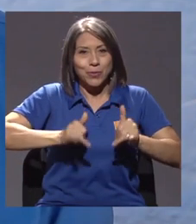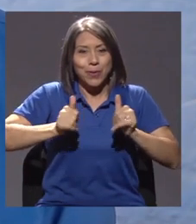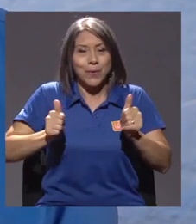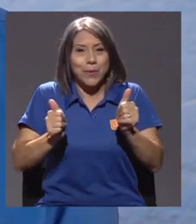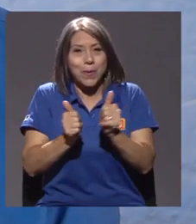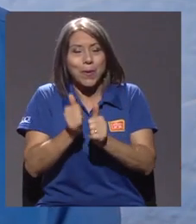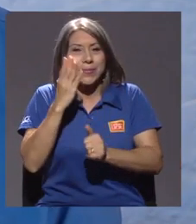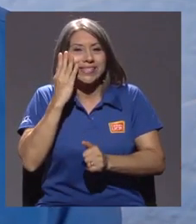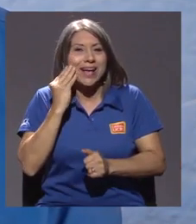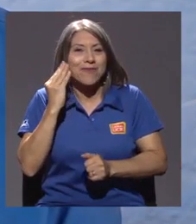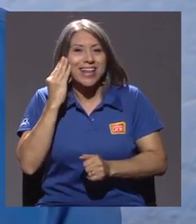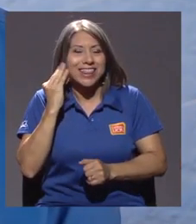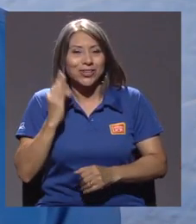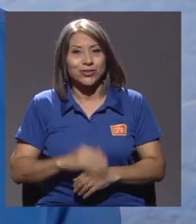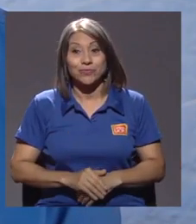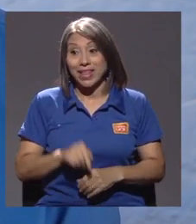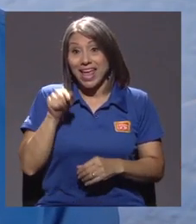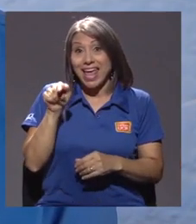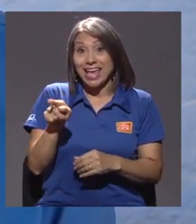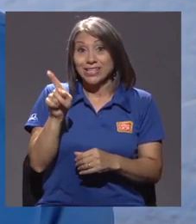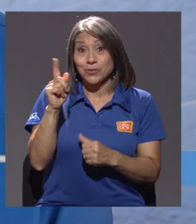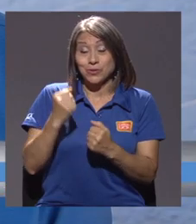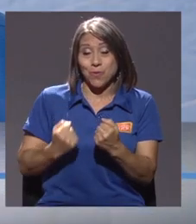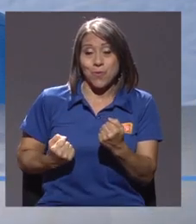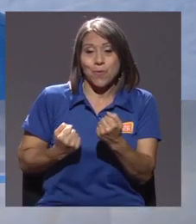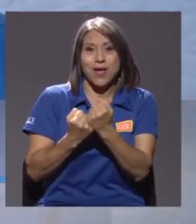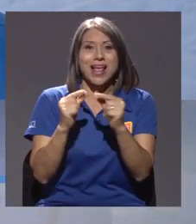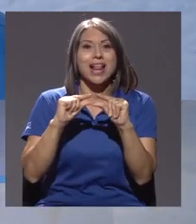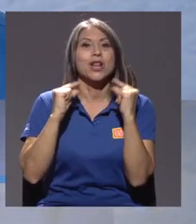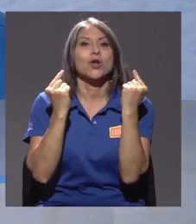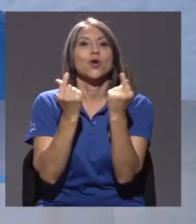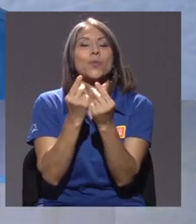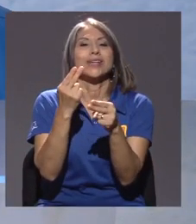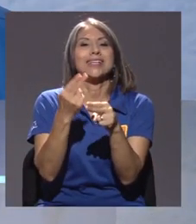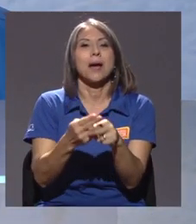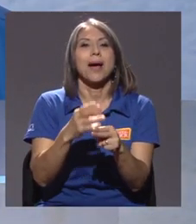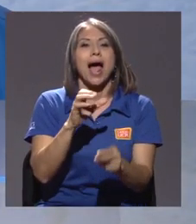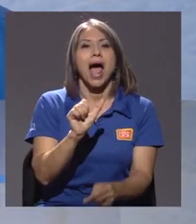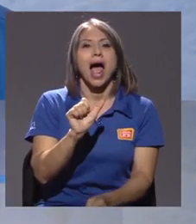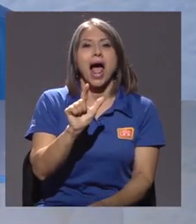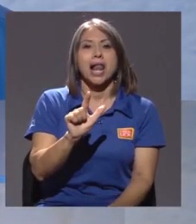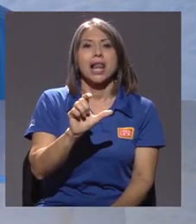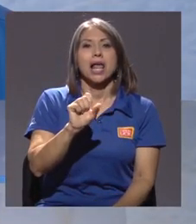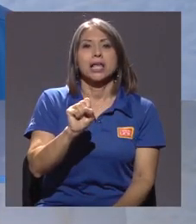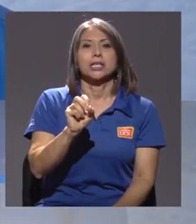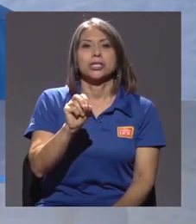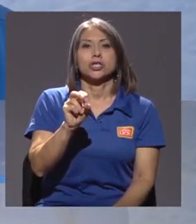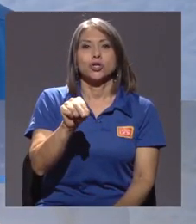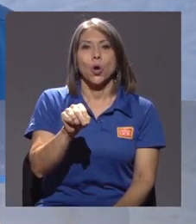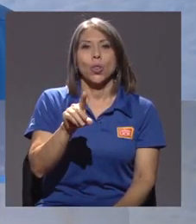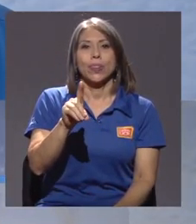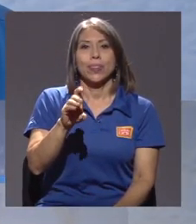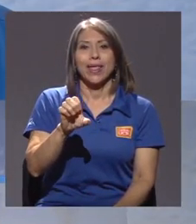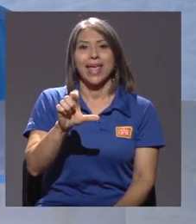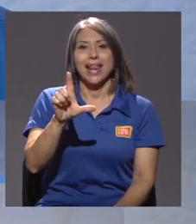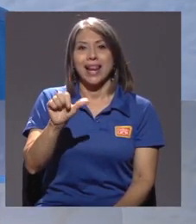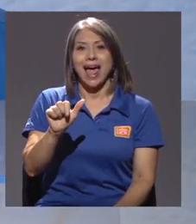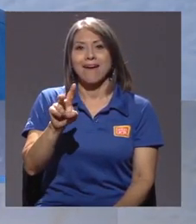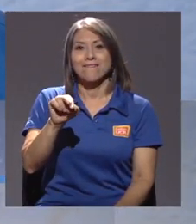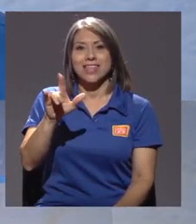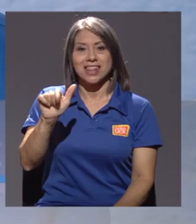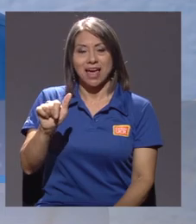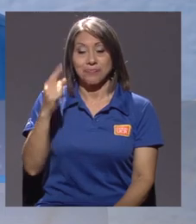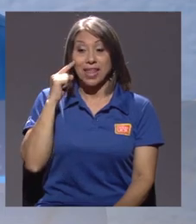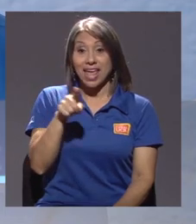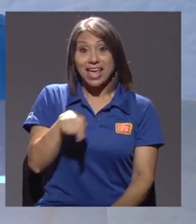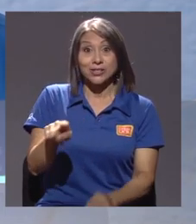es un granito de arena que está poniendo el grupo Al Son de la Vida para que esos niños que están creciendo en este